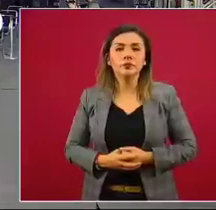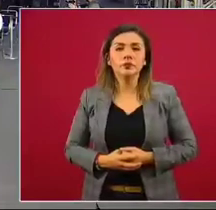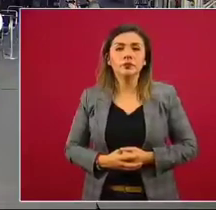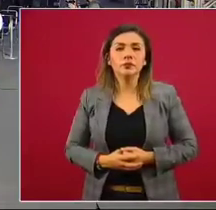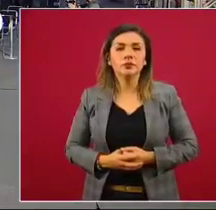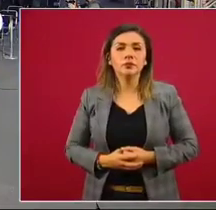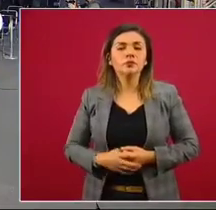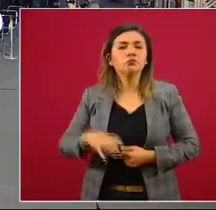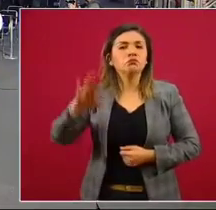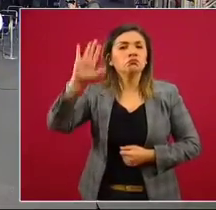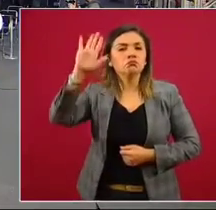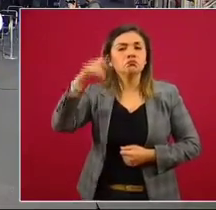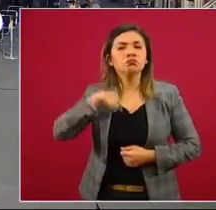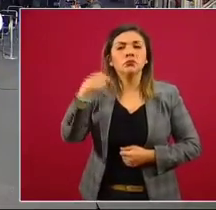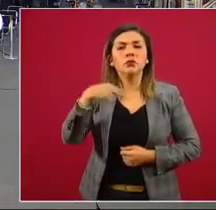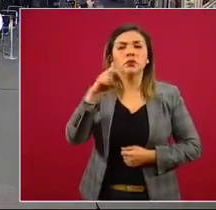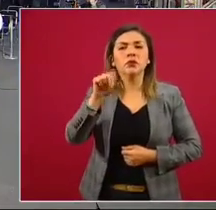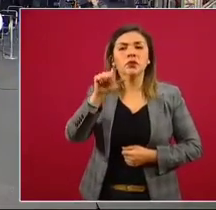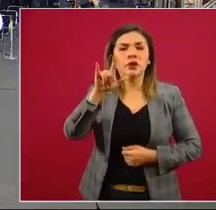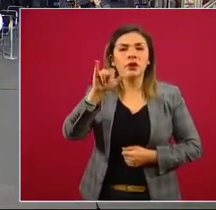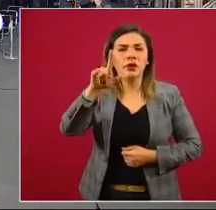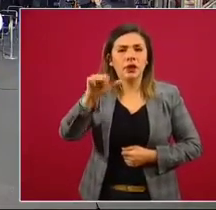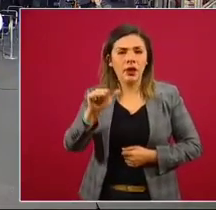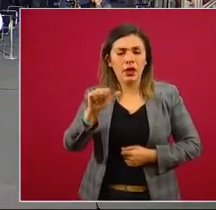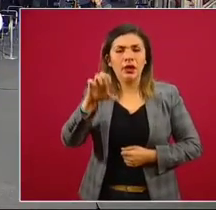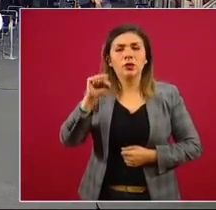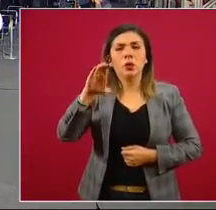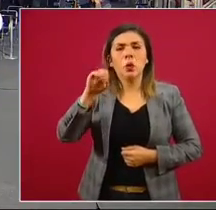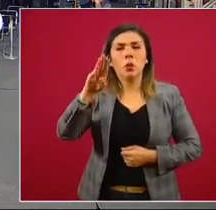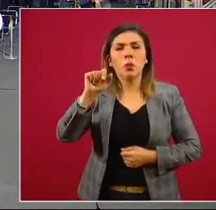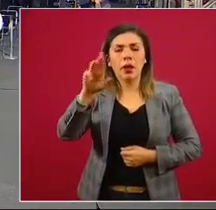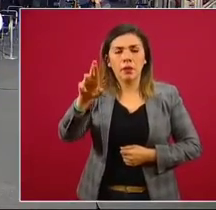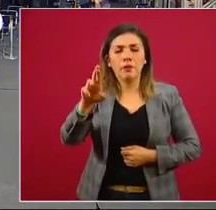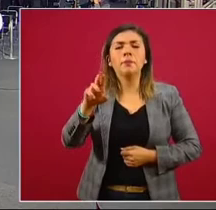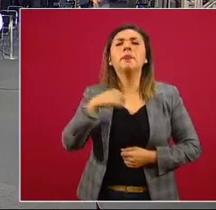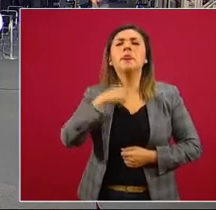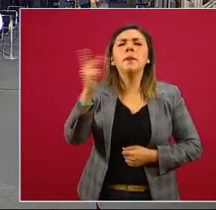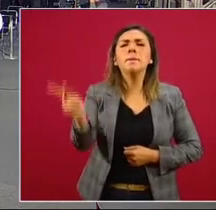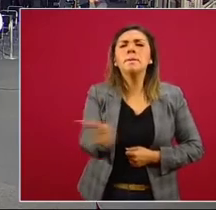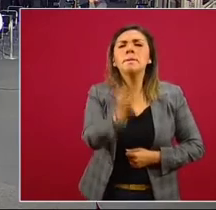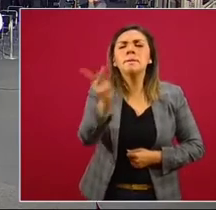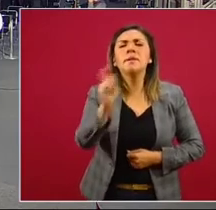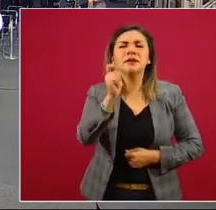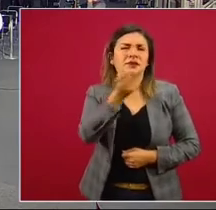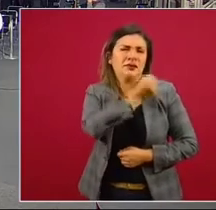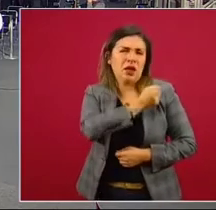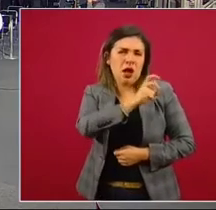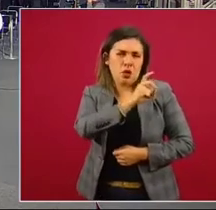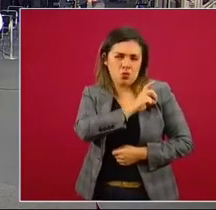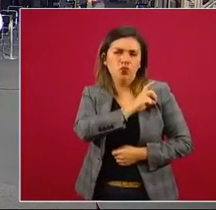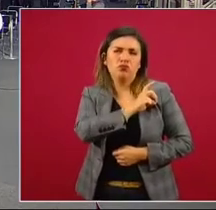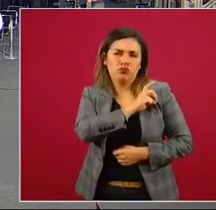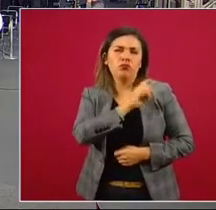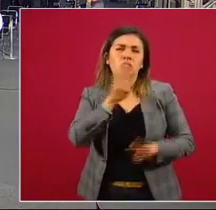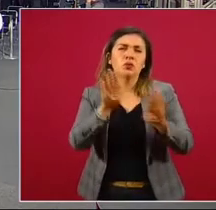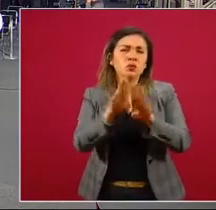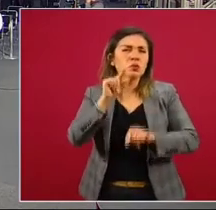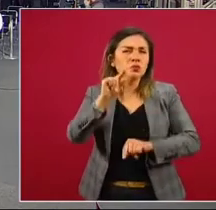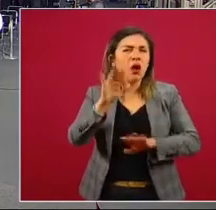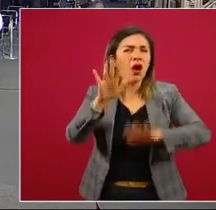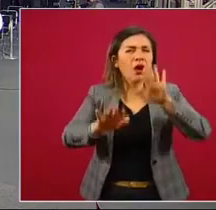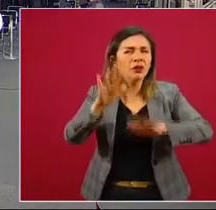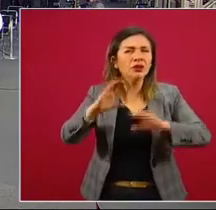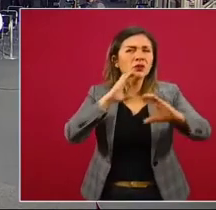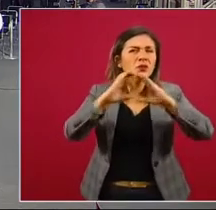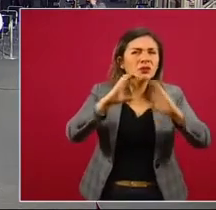Buen día, presidente. Dalila Escobar, corresponsal de Tiempo.tv. Tiene que ver con la cuestión de salud. Ha sido un poco complicada la comunicación en las conferencias